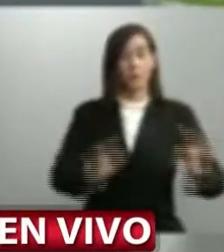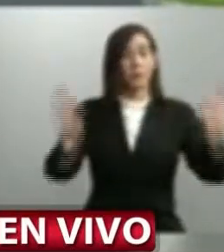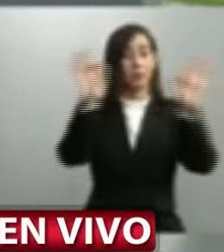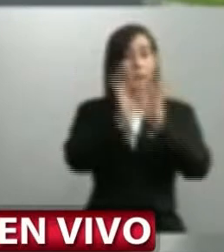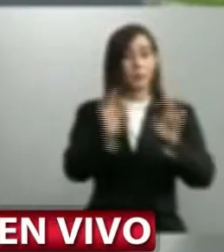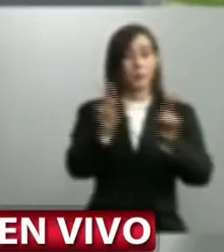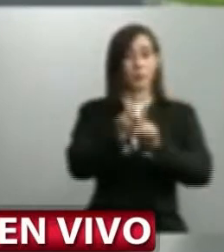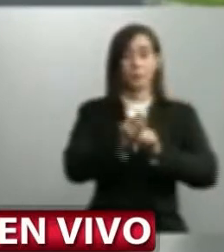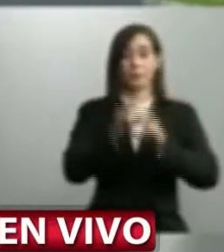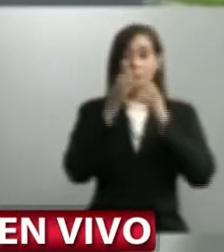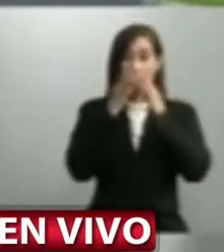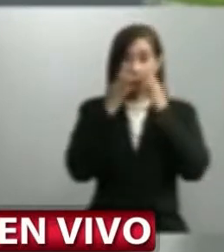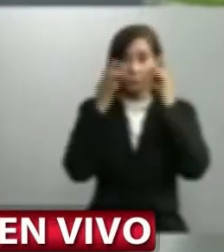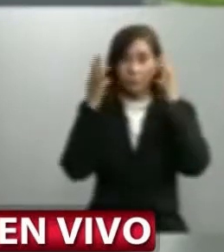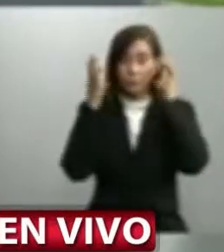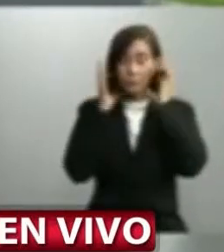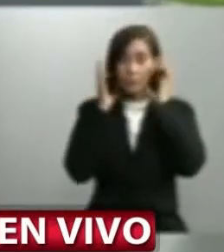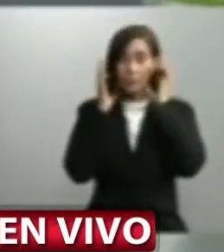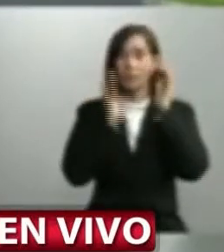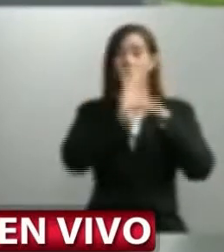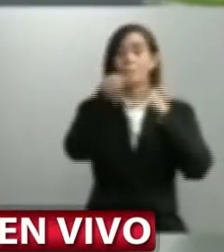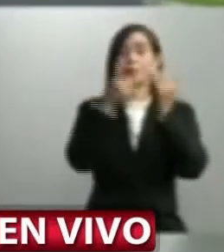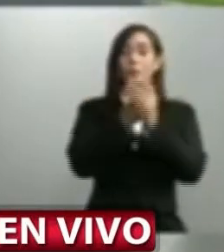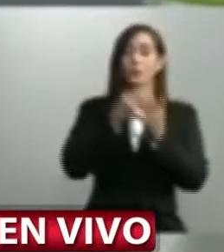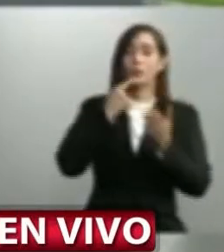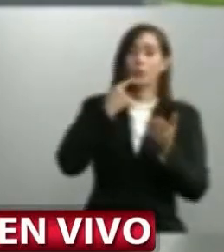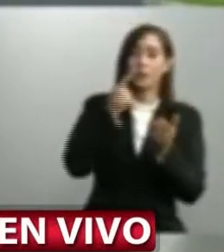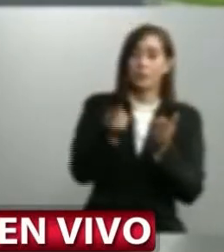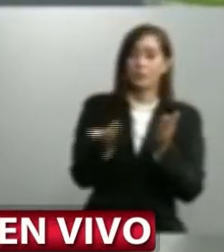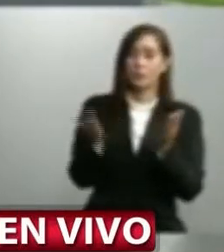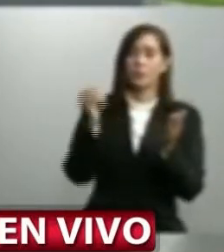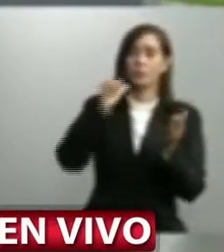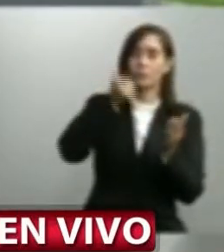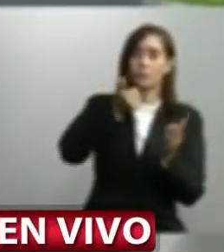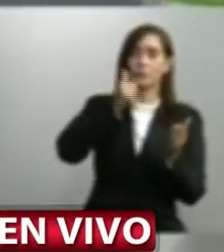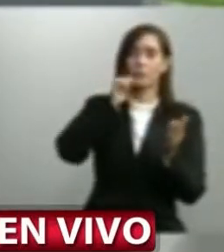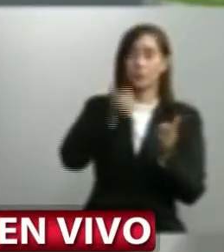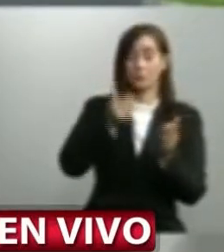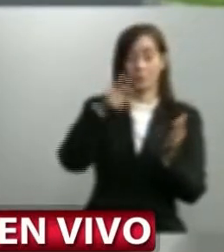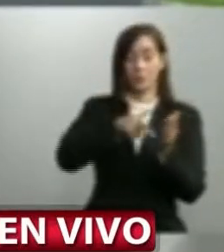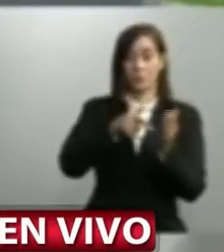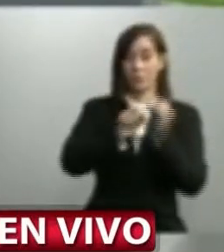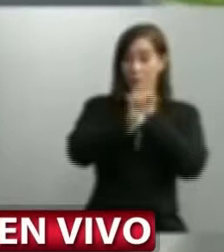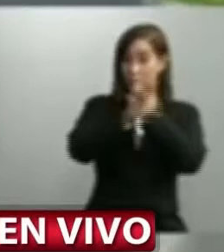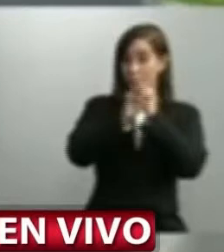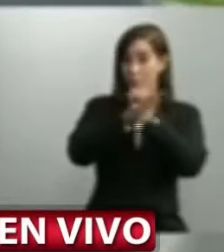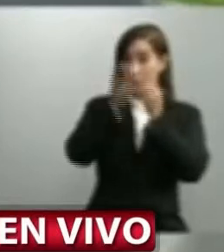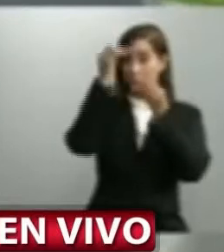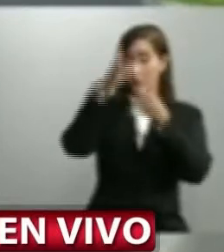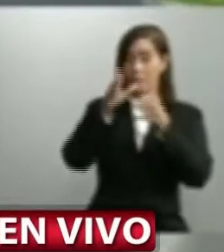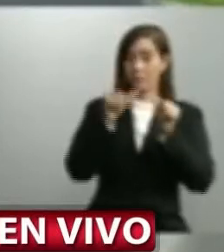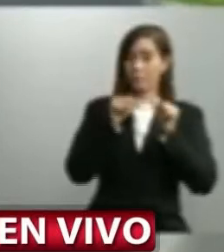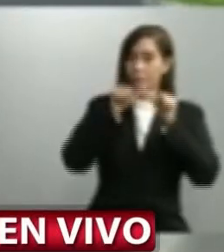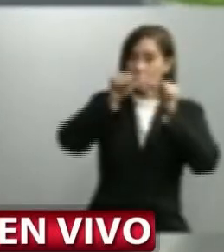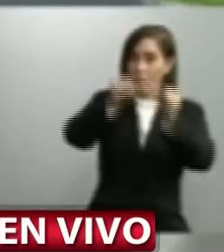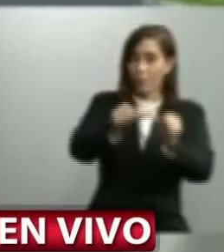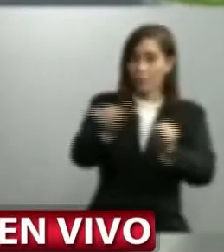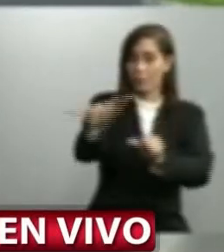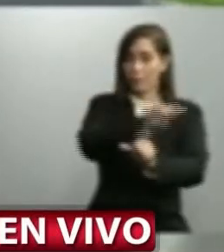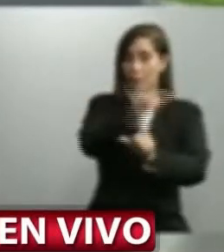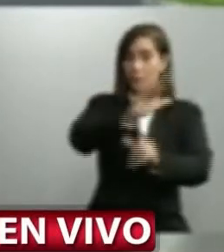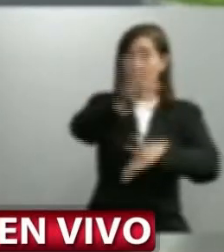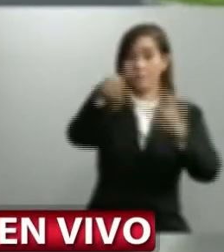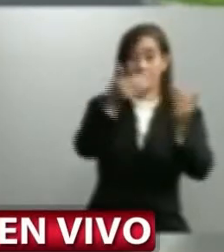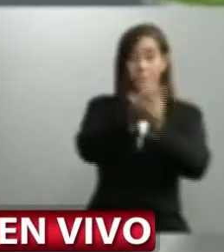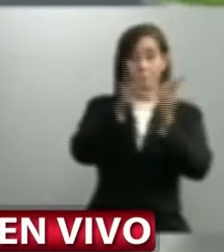las indicaciones que diariamente se estuvieron señalando en estas ruedas de prensa a toda la